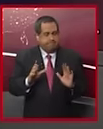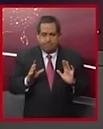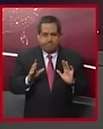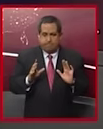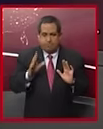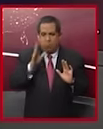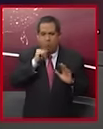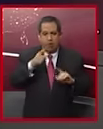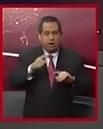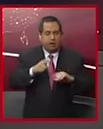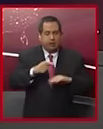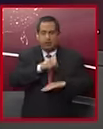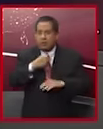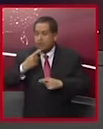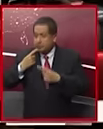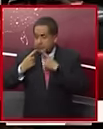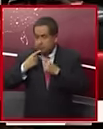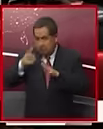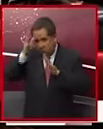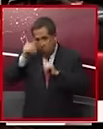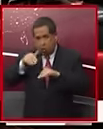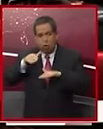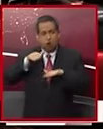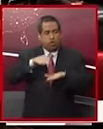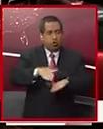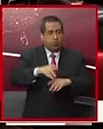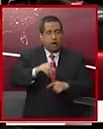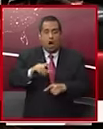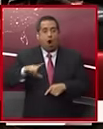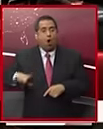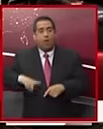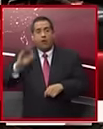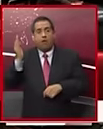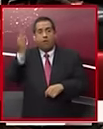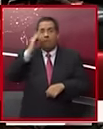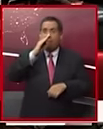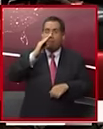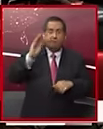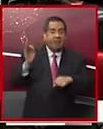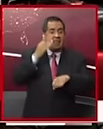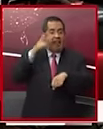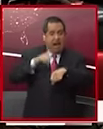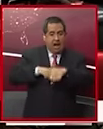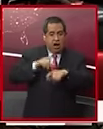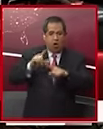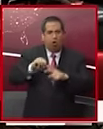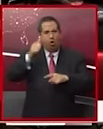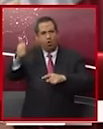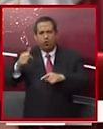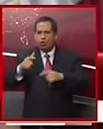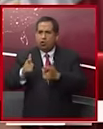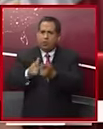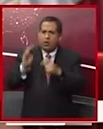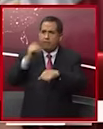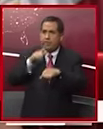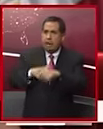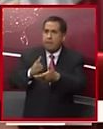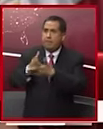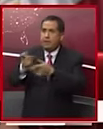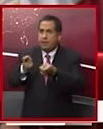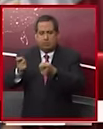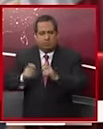podrán realizar pronunciamientos o tomar acuerdos respecto del ejercicio de los gobiernos federales de la Ciudad de México o de cualquier otro poder federal o local.